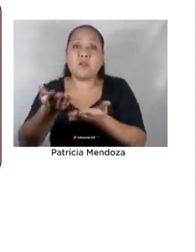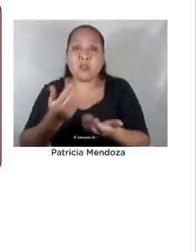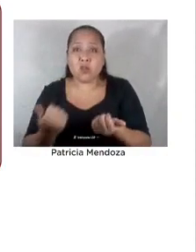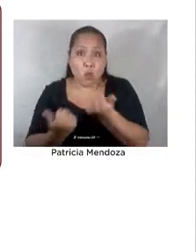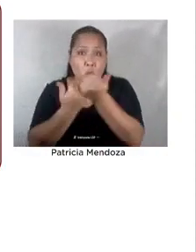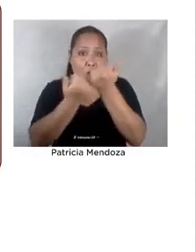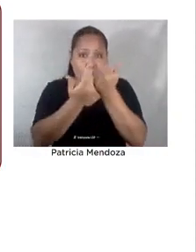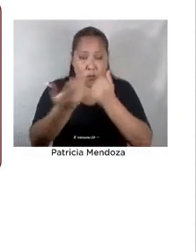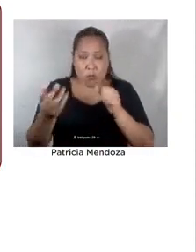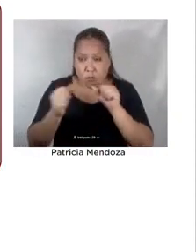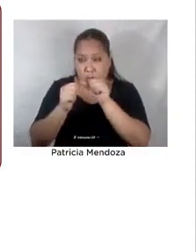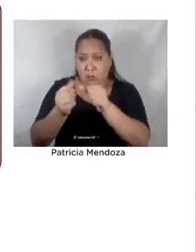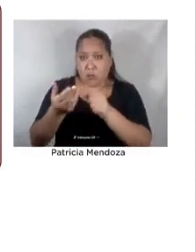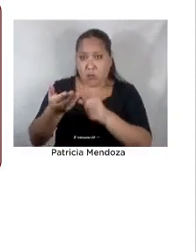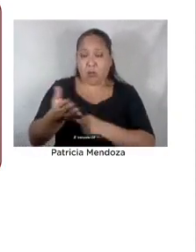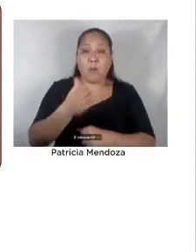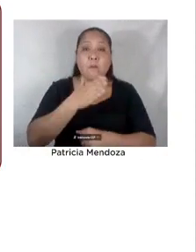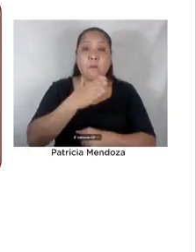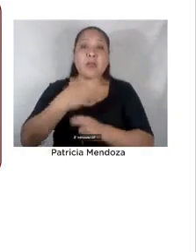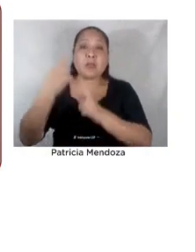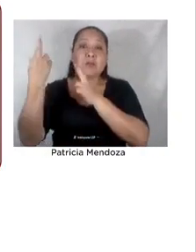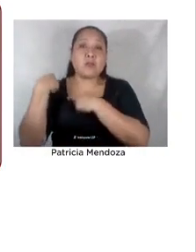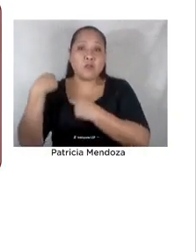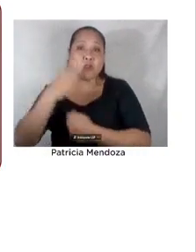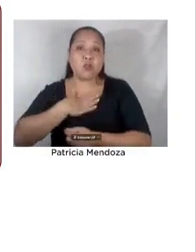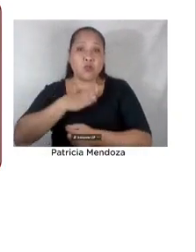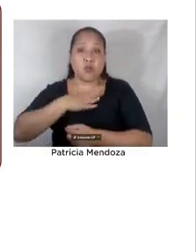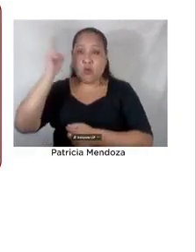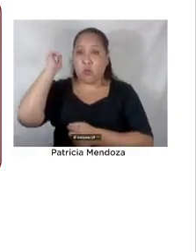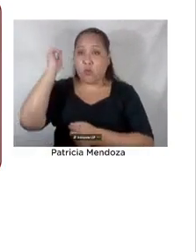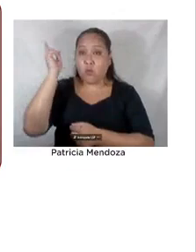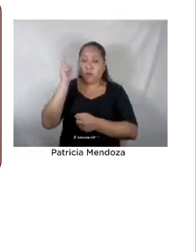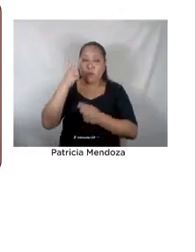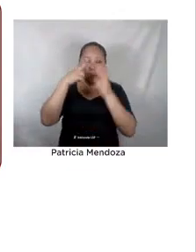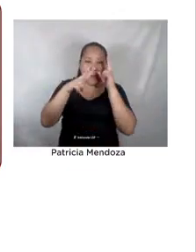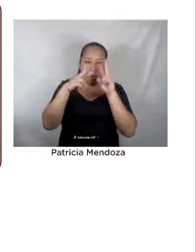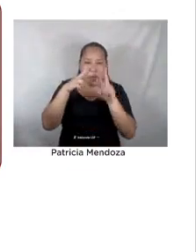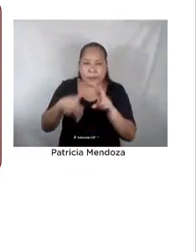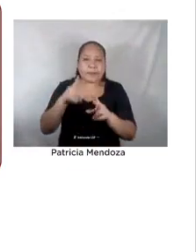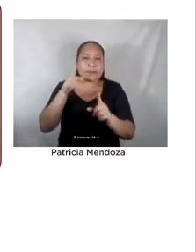continuando, ¿no? Entonces mi rol ahí como docente es identifico, veo,